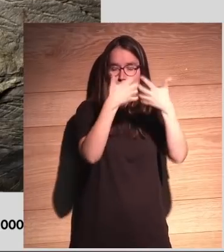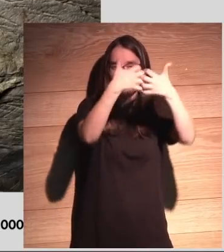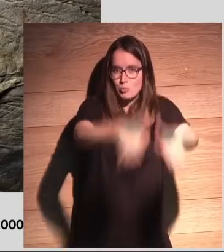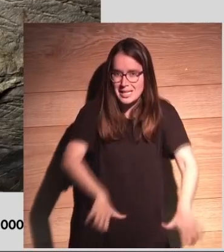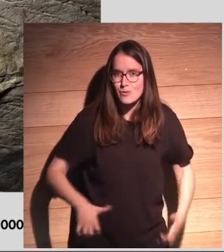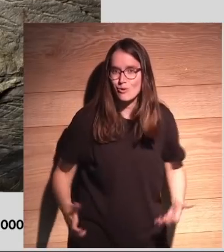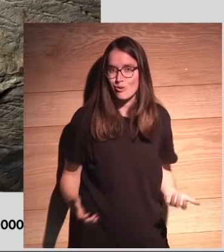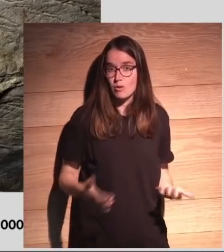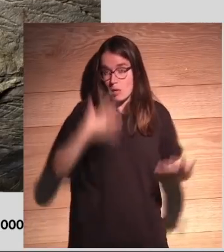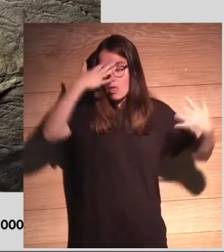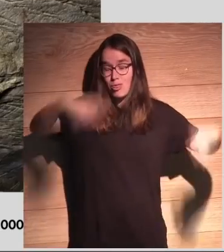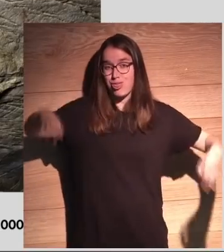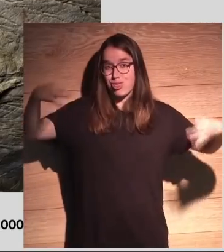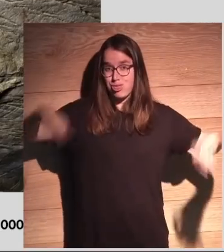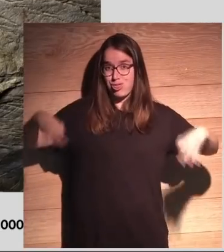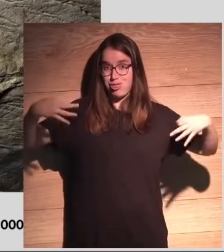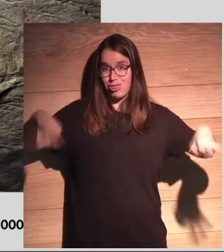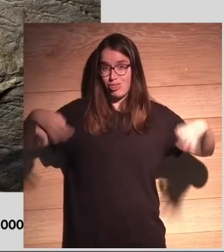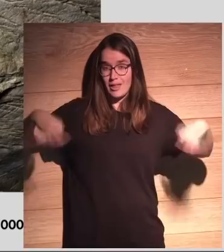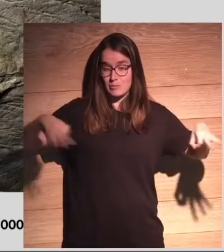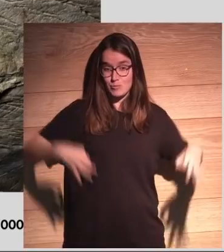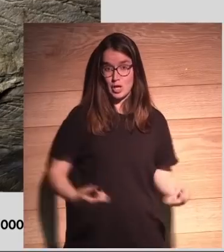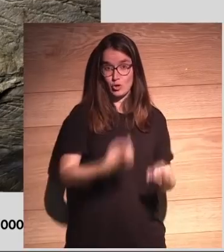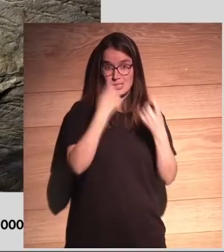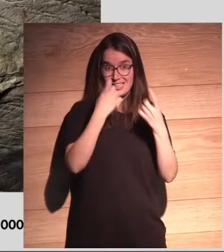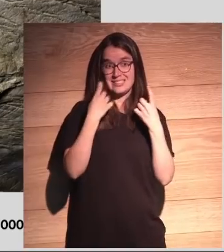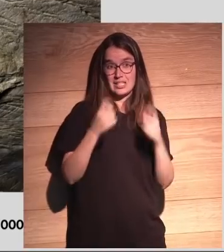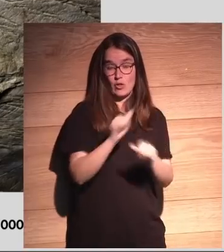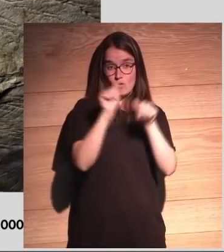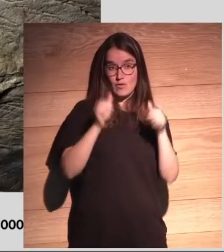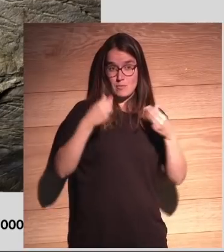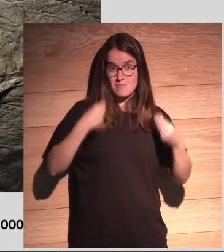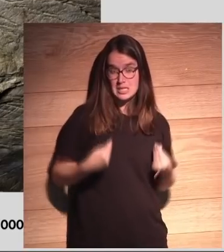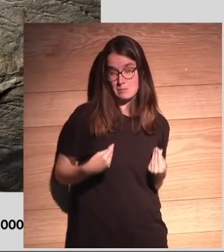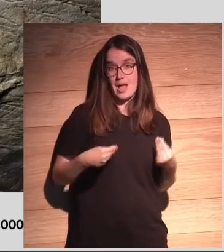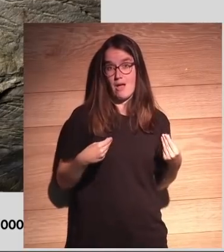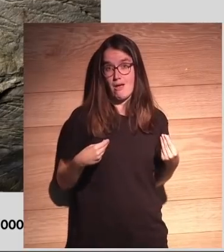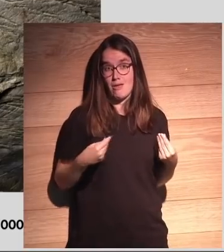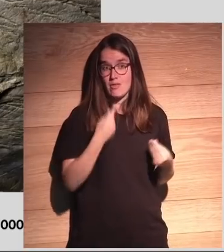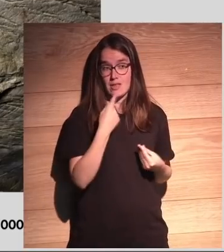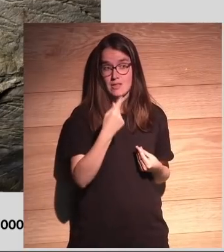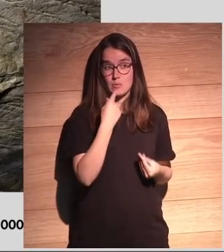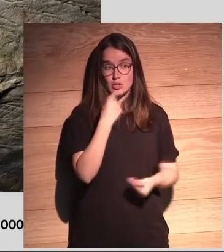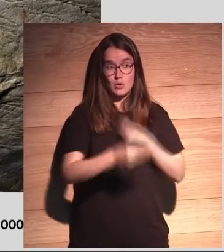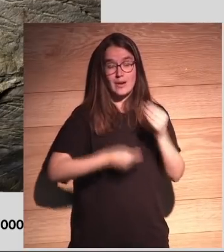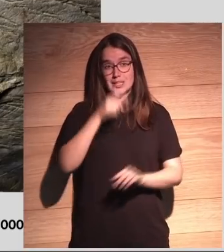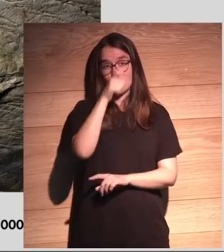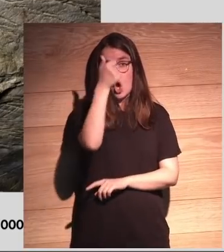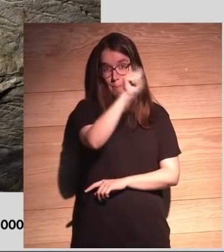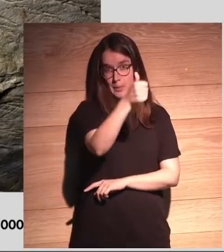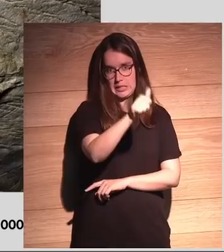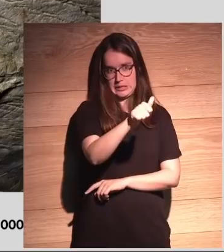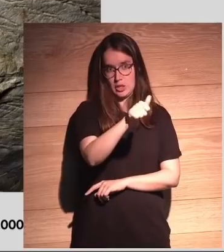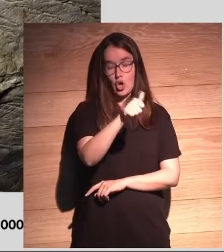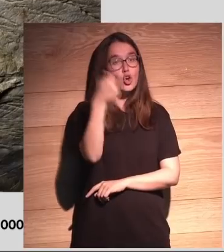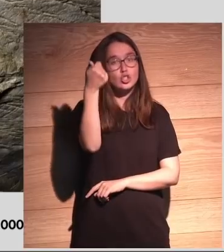automática e inconsciente, porque la hemos aprendido durante generaciones y generaciones, decimos que lo hicieron hombres,